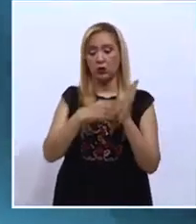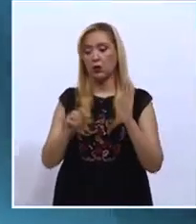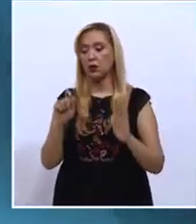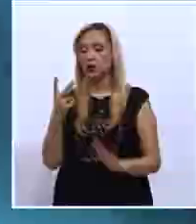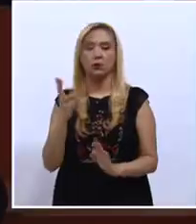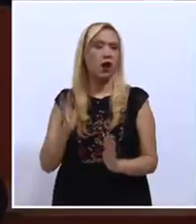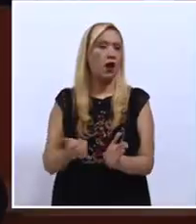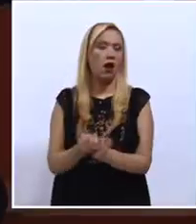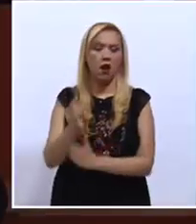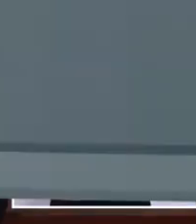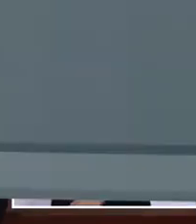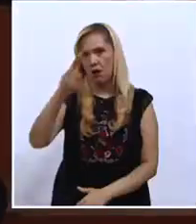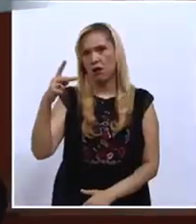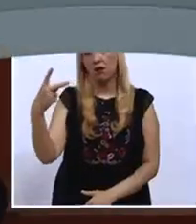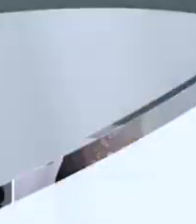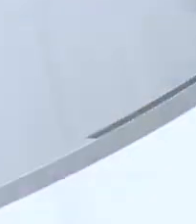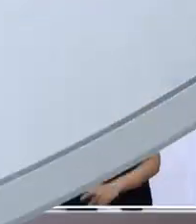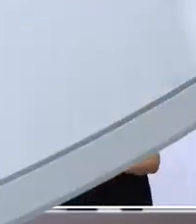2022.